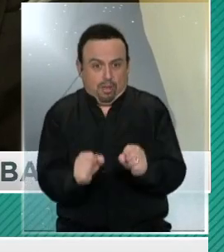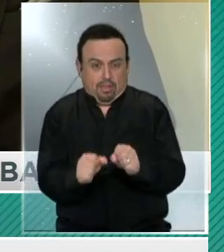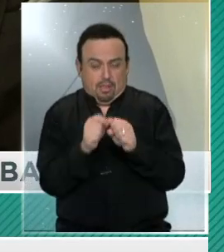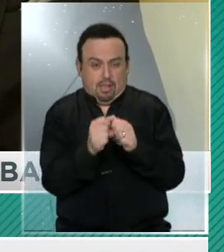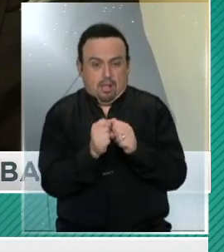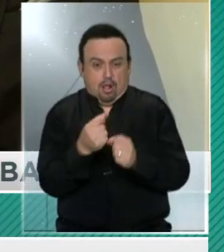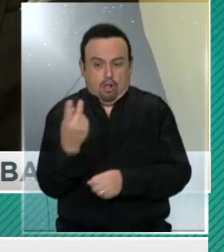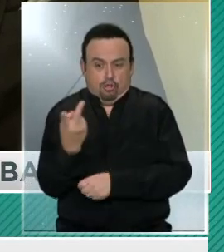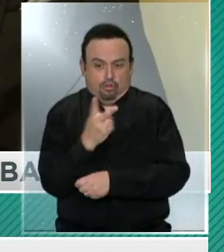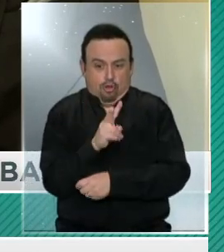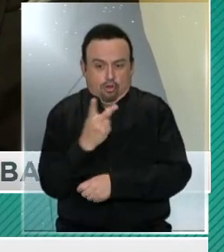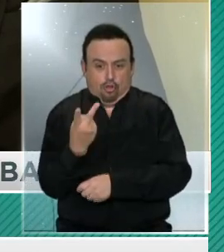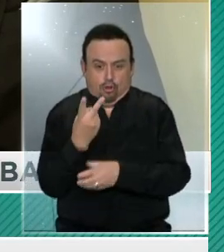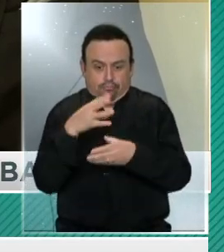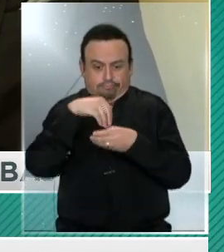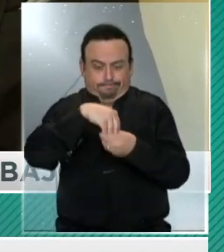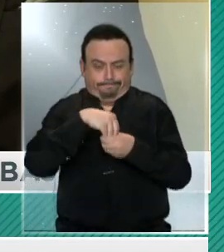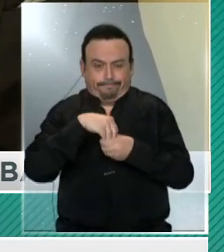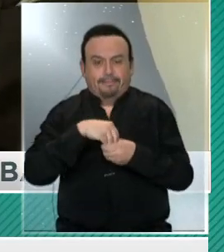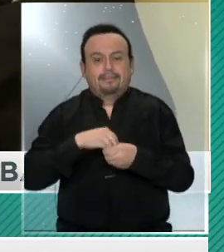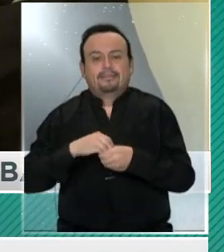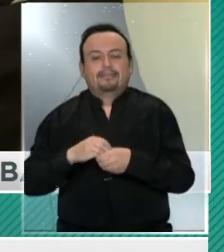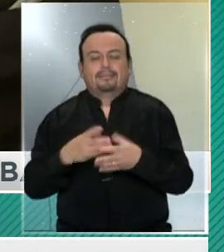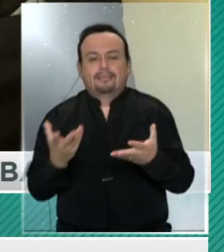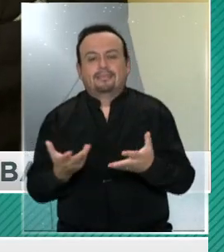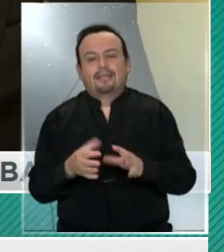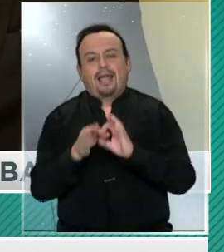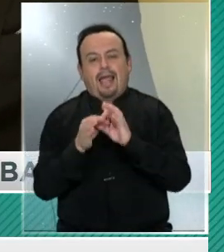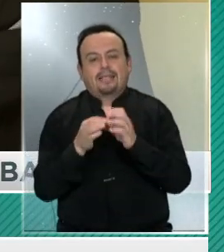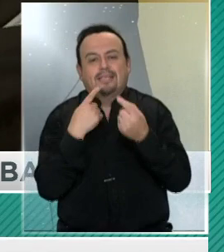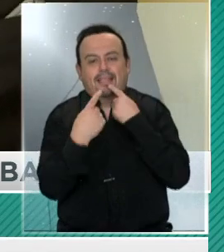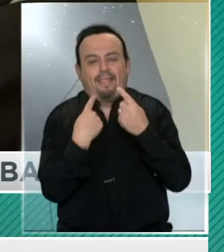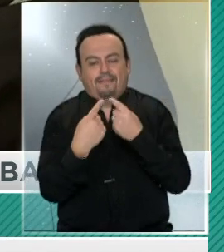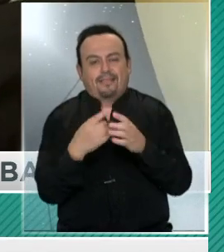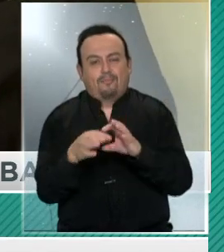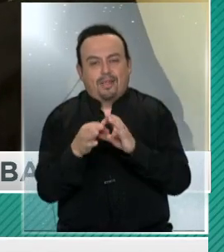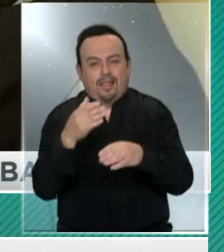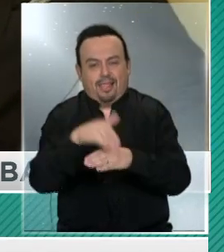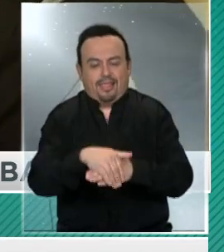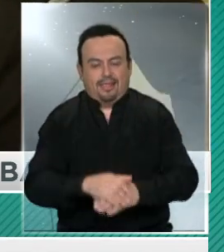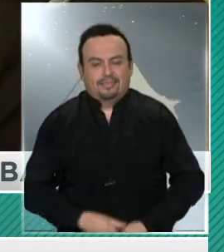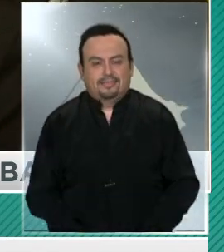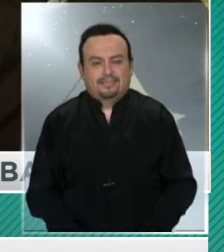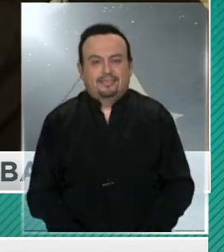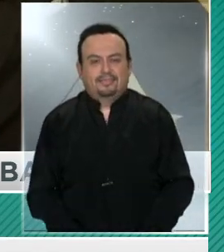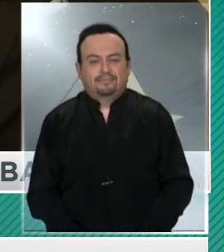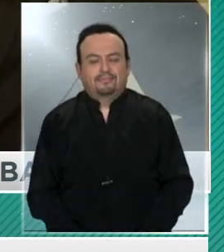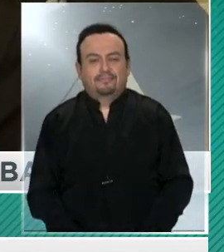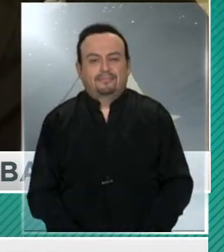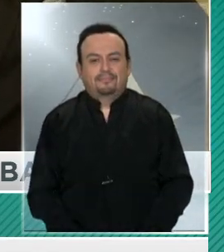ambos virus a la vez y complica más el panorama. Le agradecemos esta entrevista. Buenas tardes. Adiós.